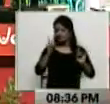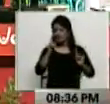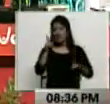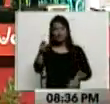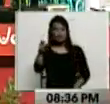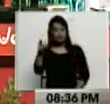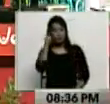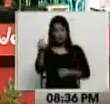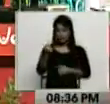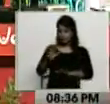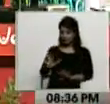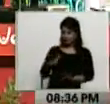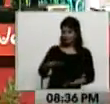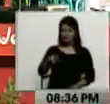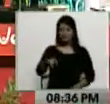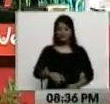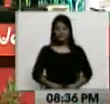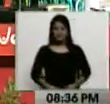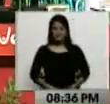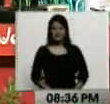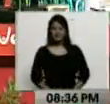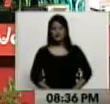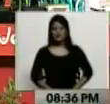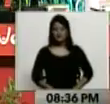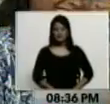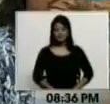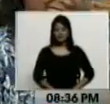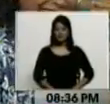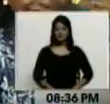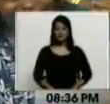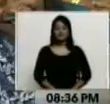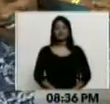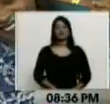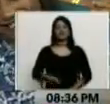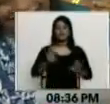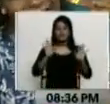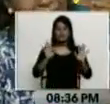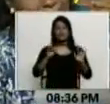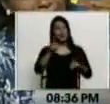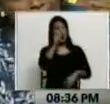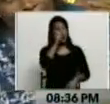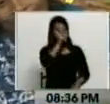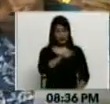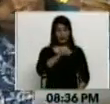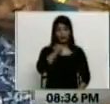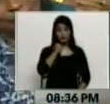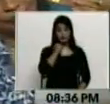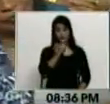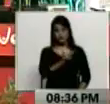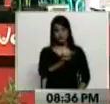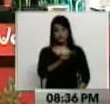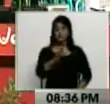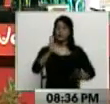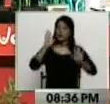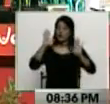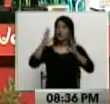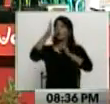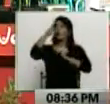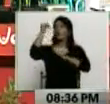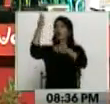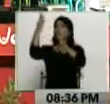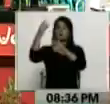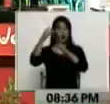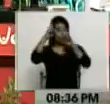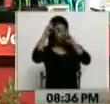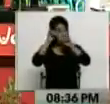ese está afilada Ester toda su vida este señor López Castillo